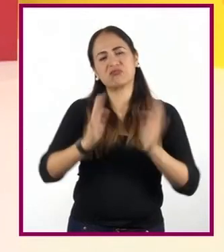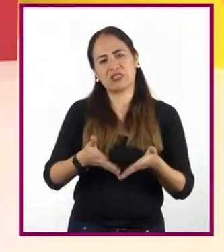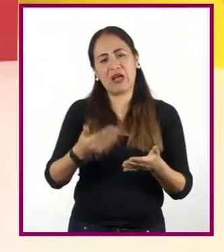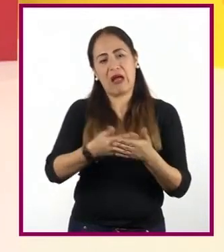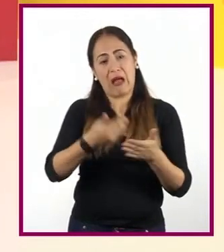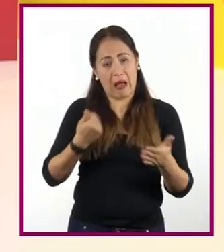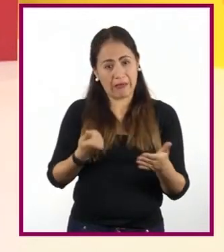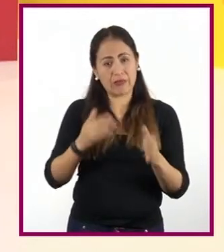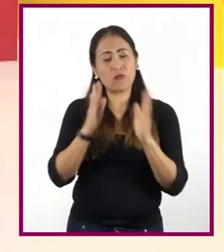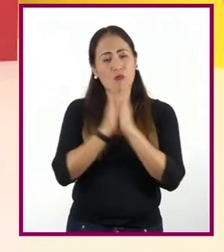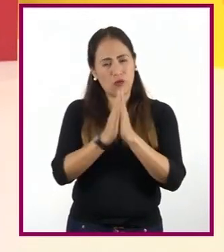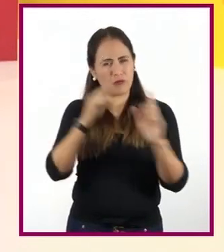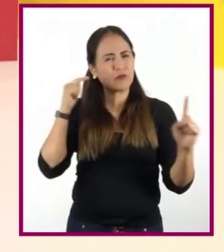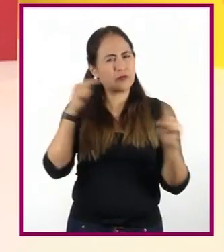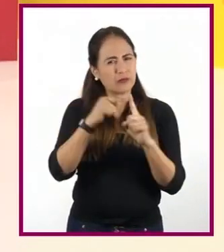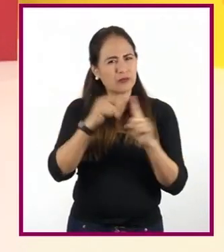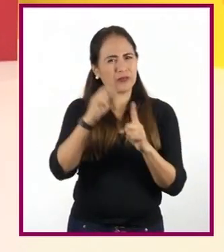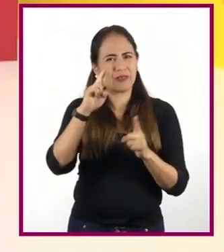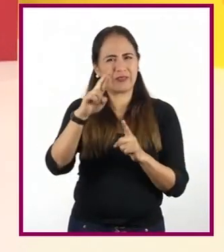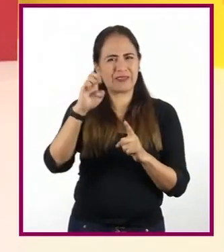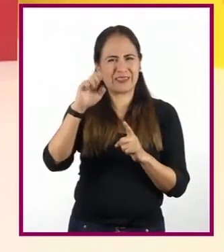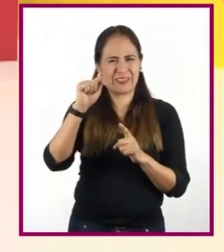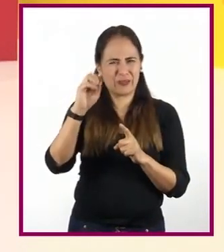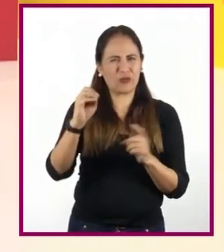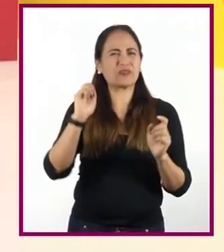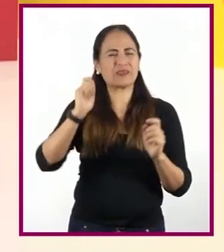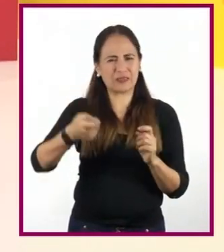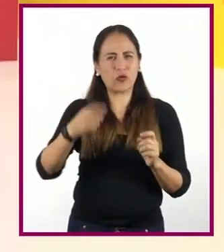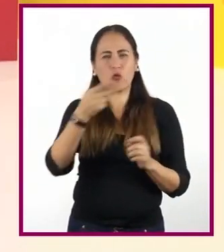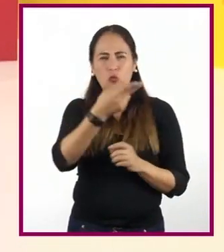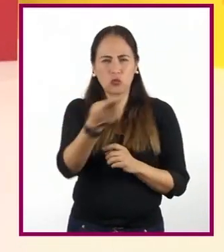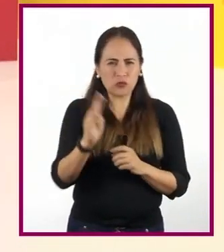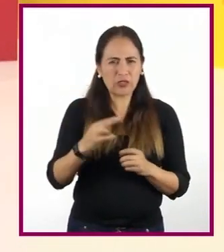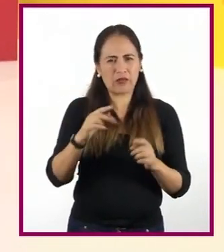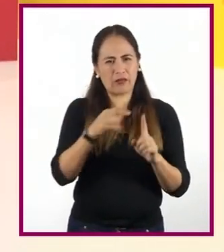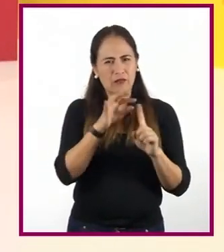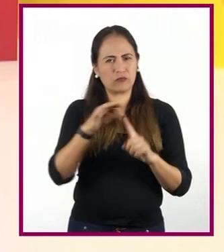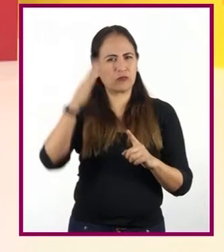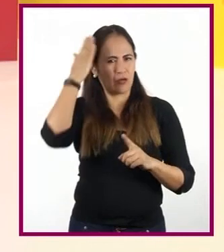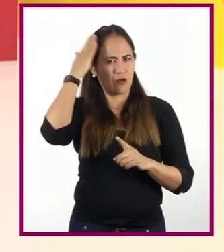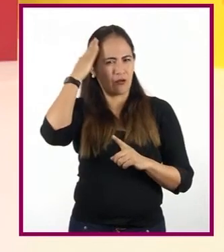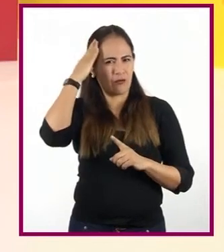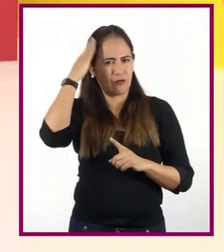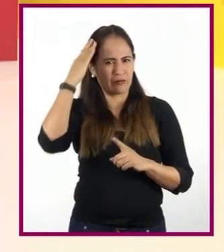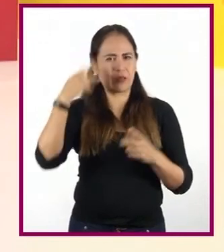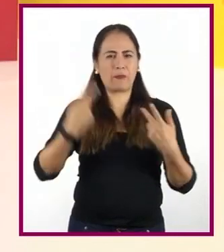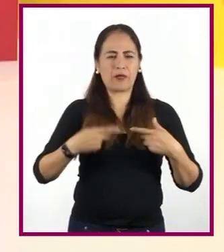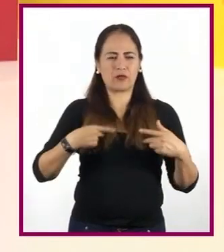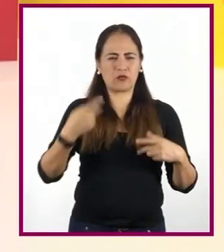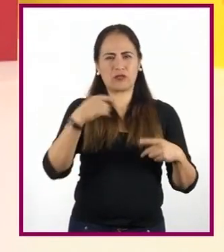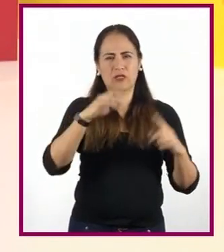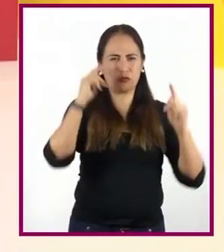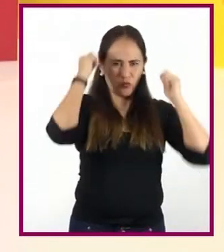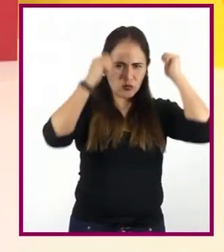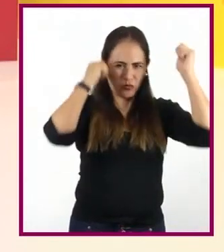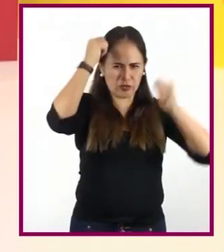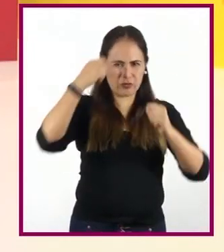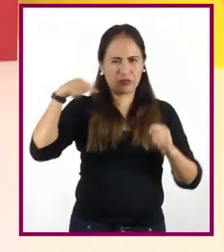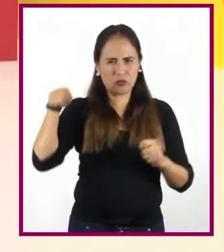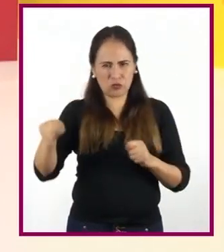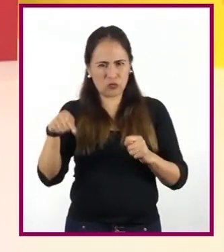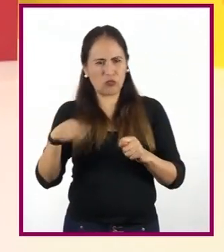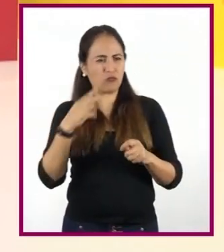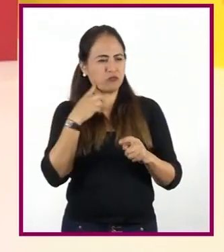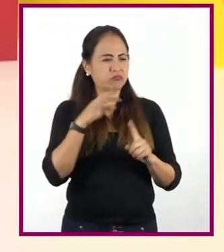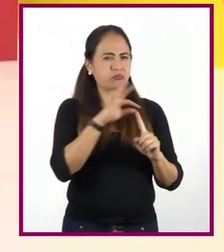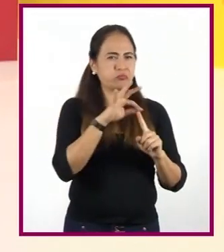les reto a que imaginen que son guías de turistas y llevarán a un grupo a recorrer las ciudades de Toniná o Palenque, en el